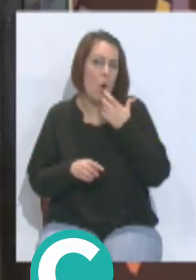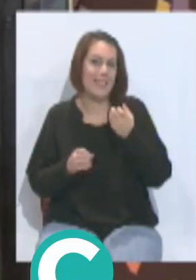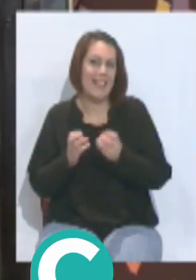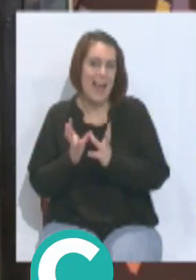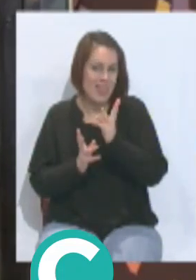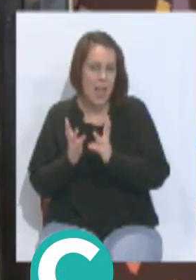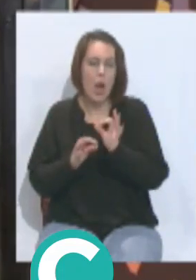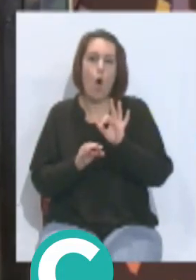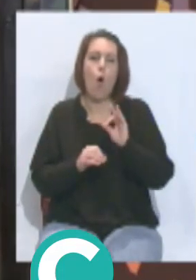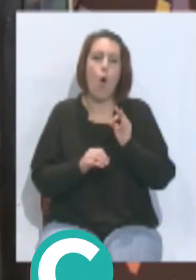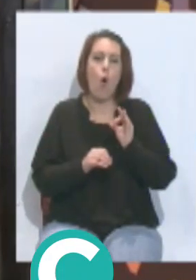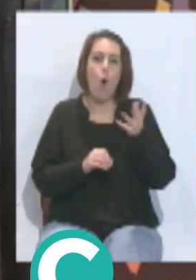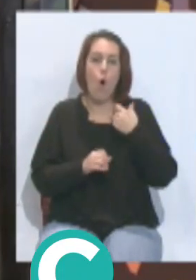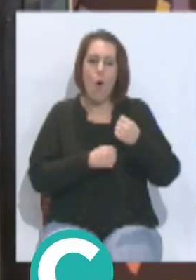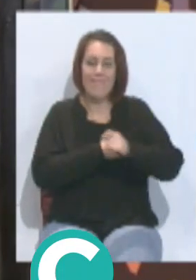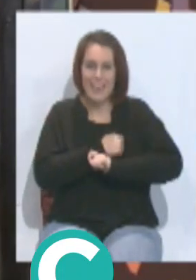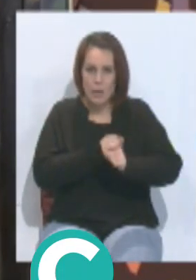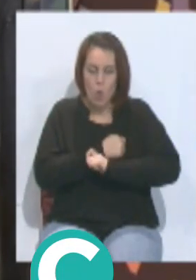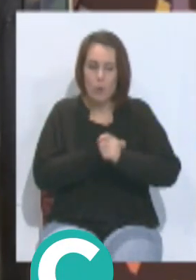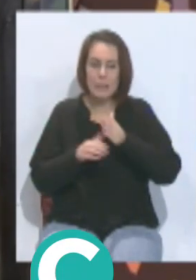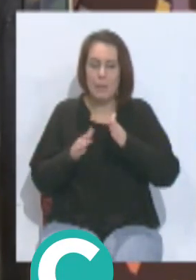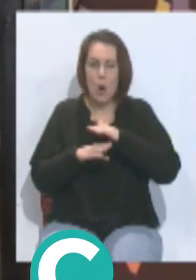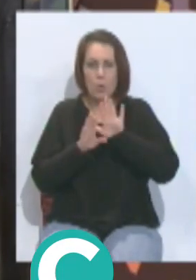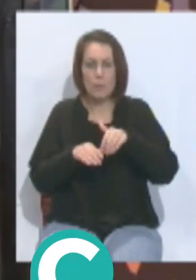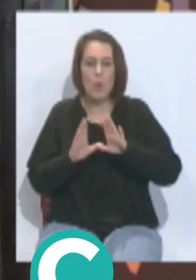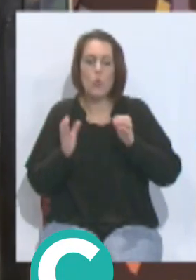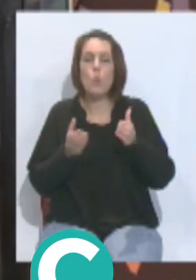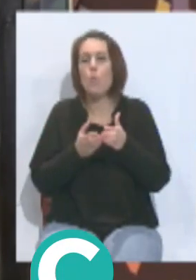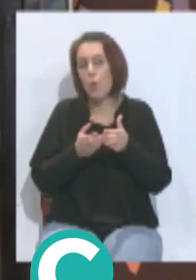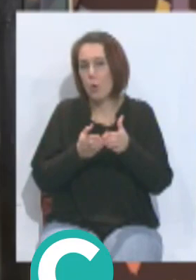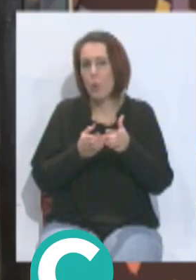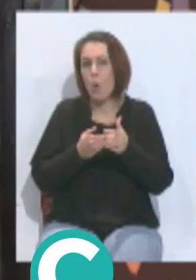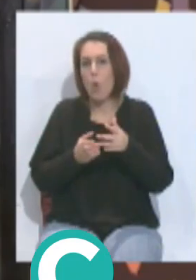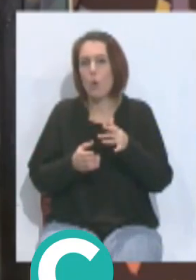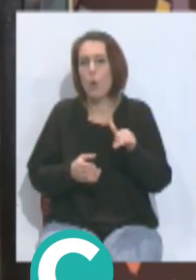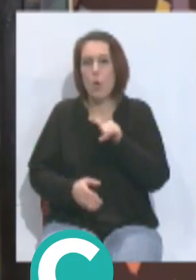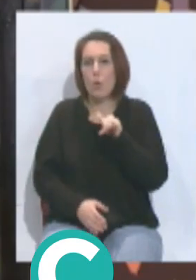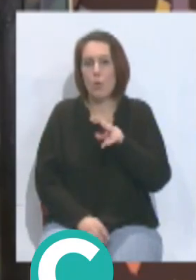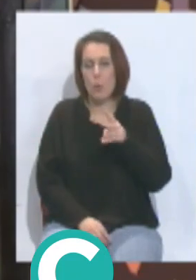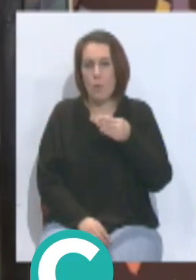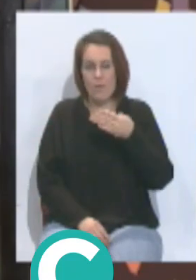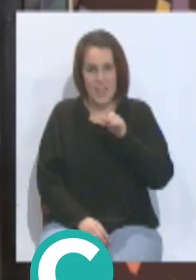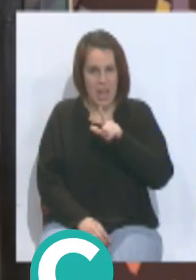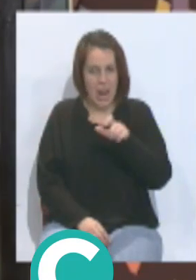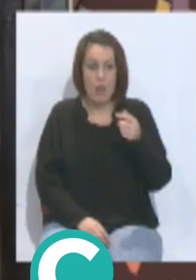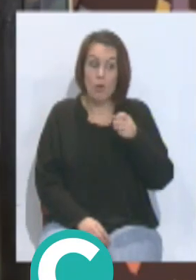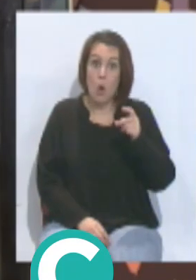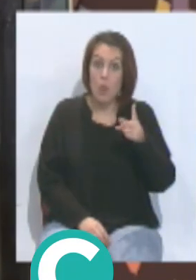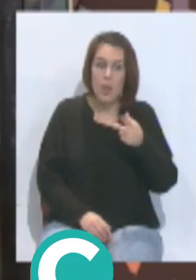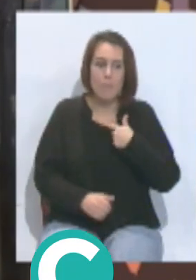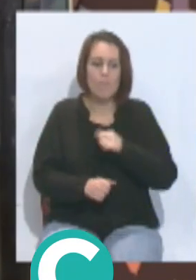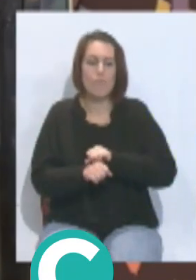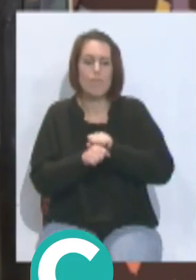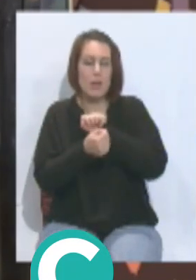Los Vikingos, y en esa última etapa junto con el grupo de Ángel Subiela, con Los Doce, con Los Prisioneros o con